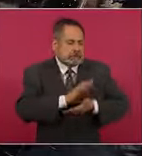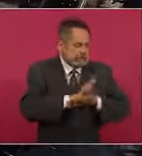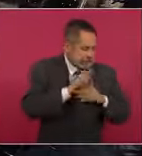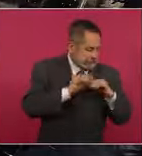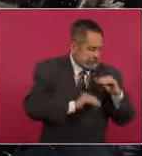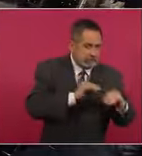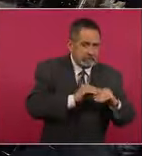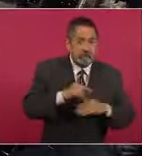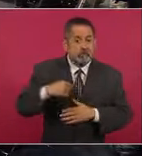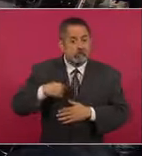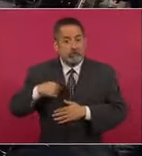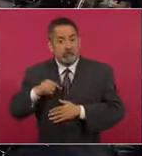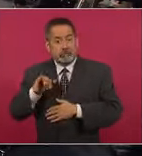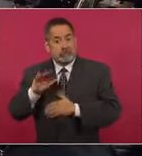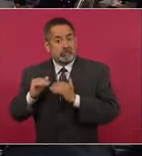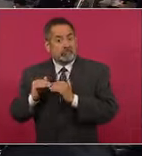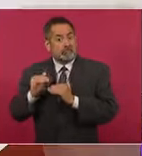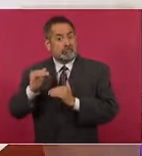ganando.